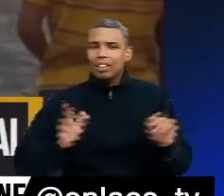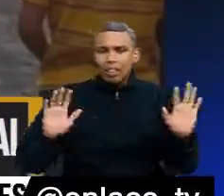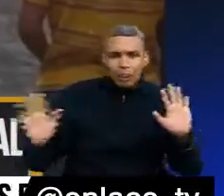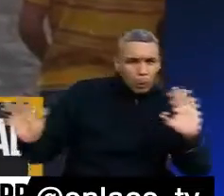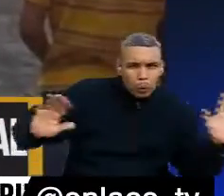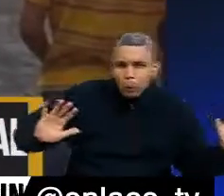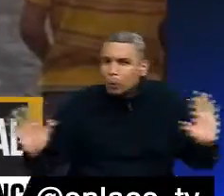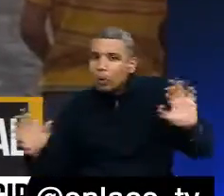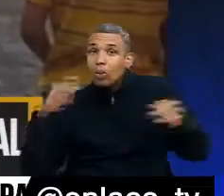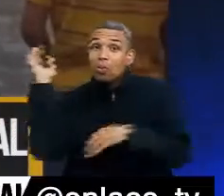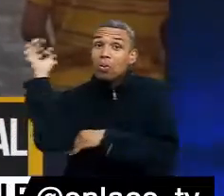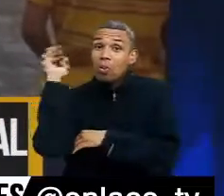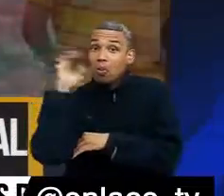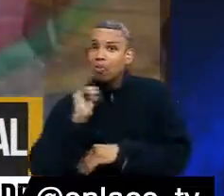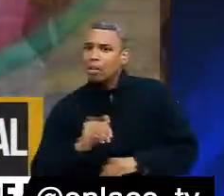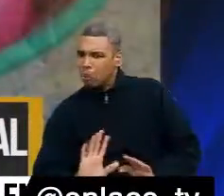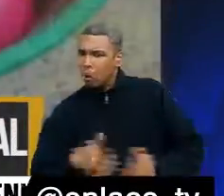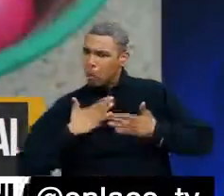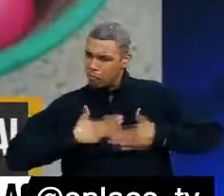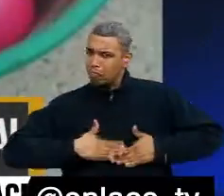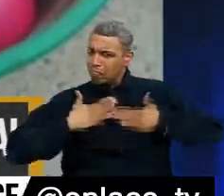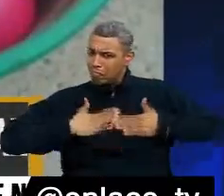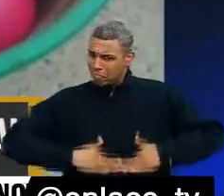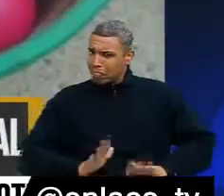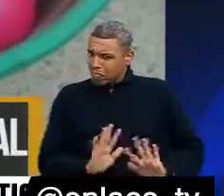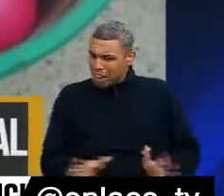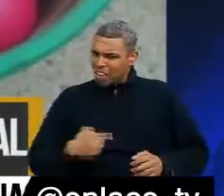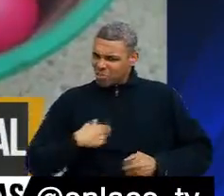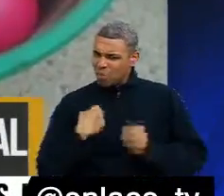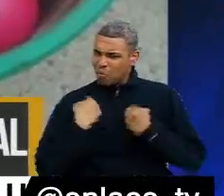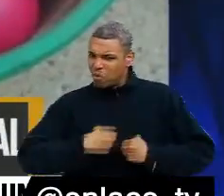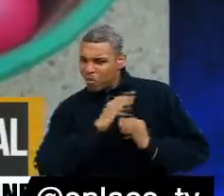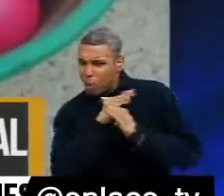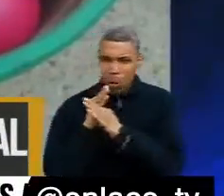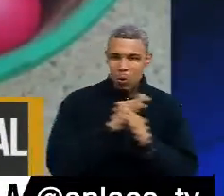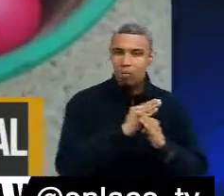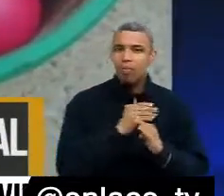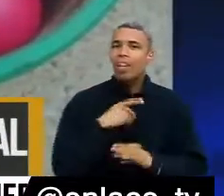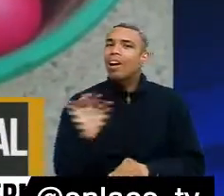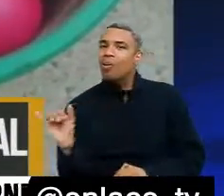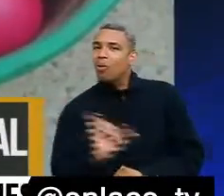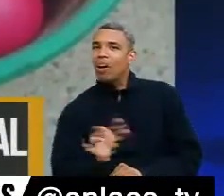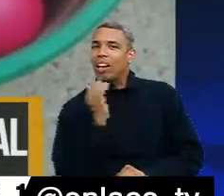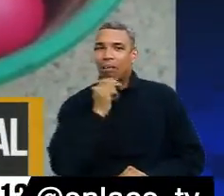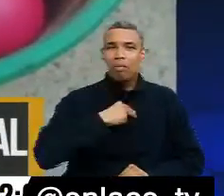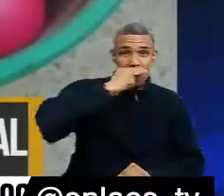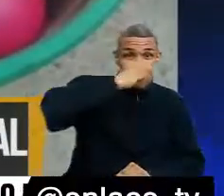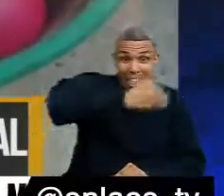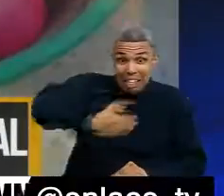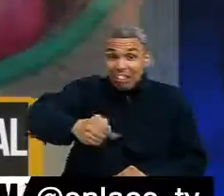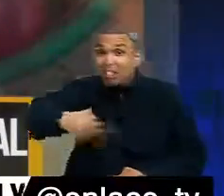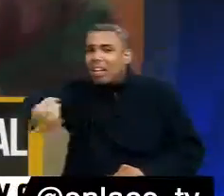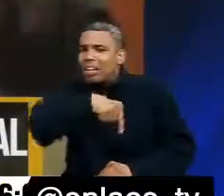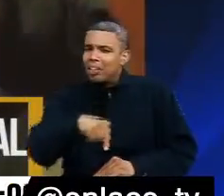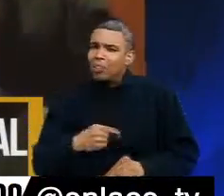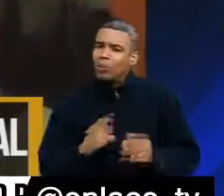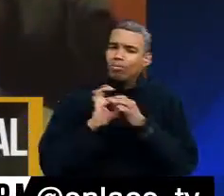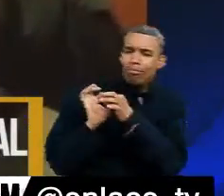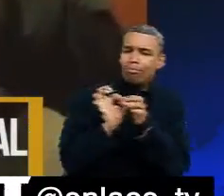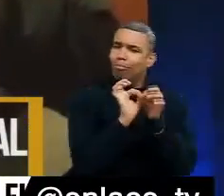Colombia, se denominó el espacio con el objetivo de brindar apoyo a los niños de la ciudad en temas relacionados con el interés educativo.